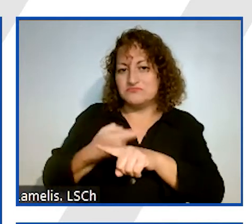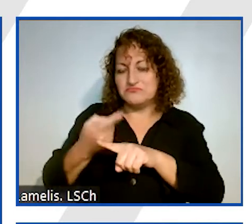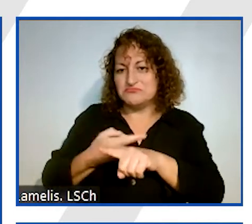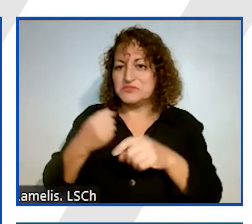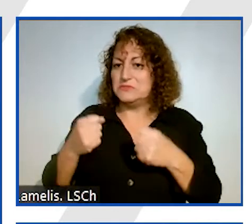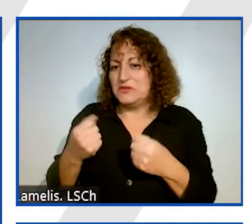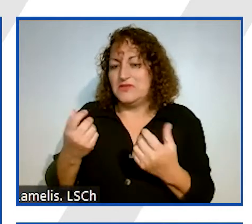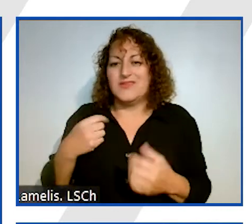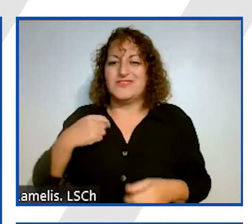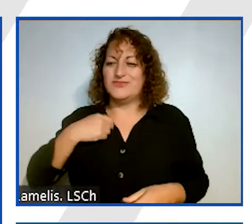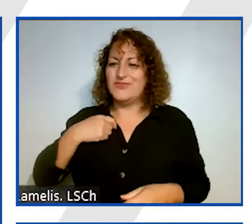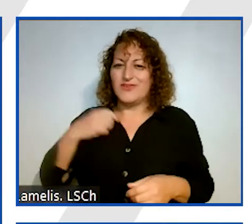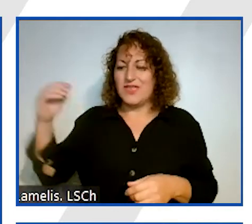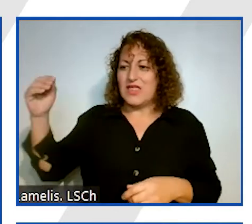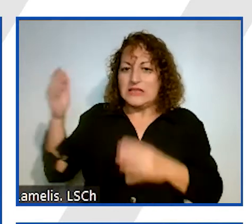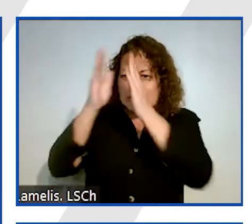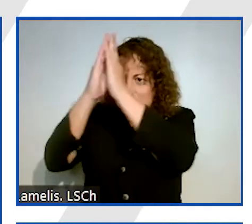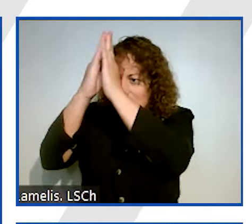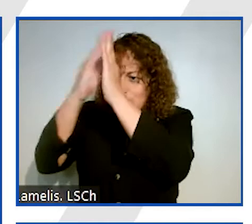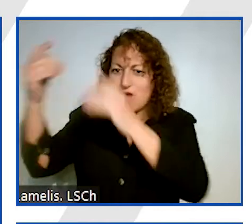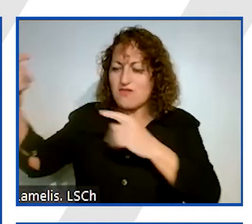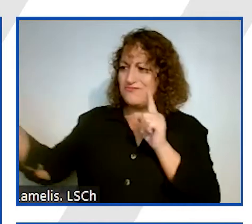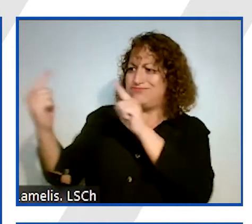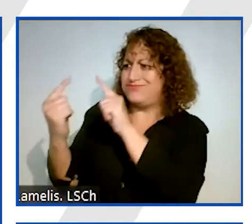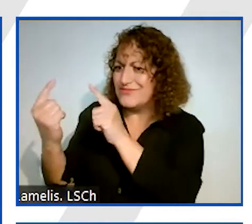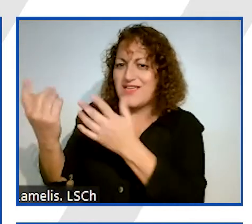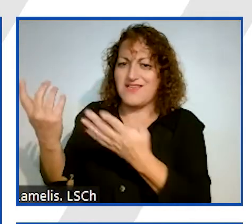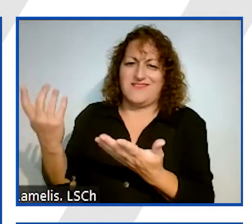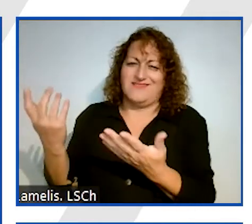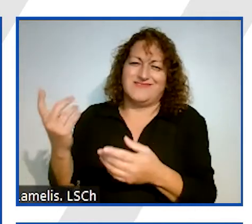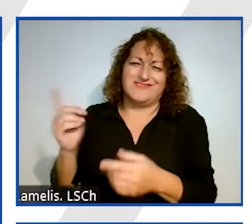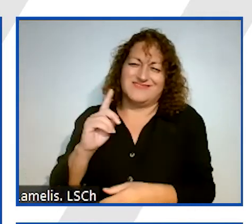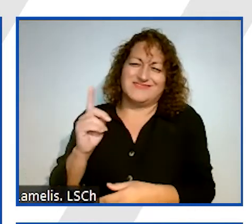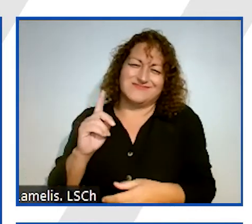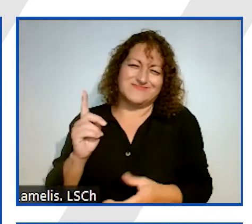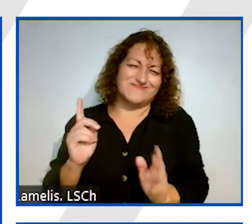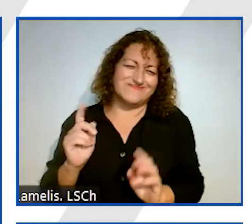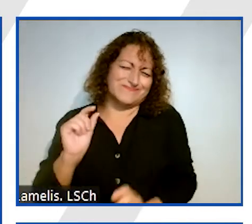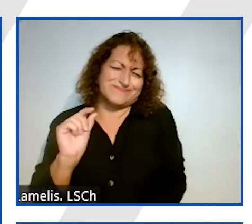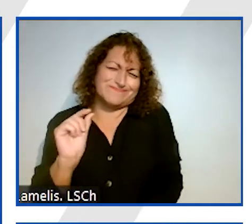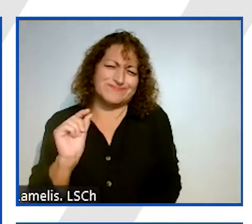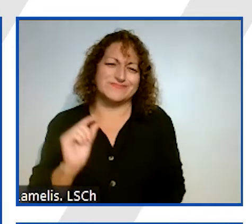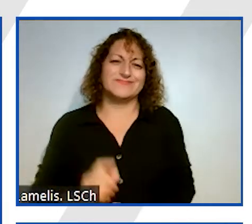tener un encuentro, pero esto no ocurre por lo general, ¿ya?